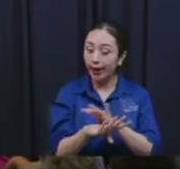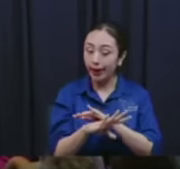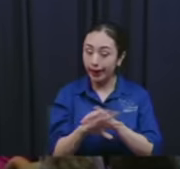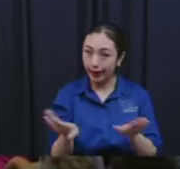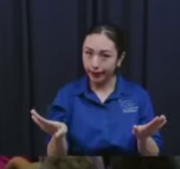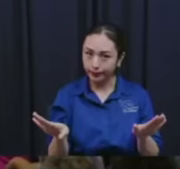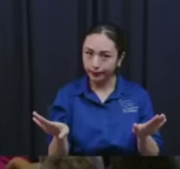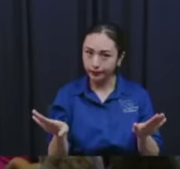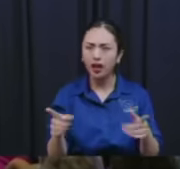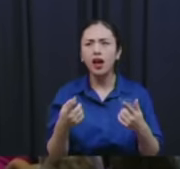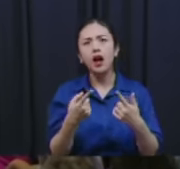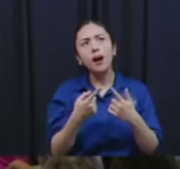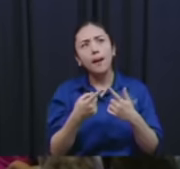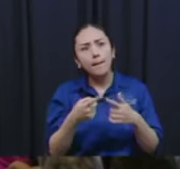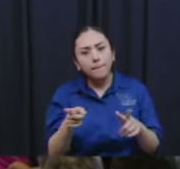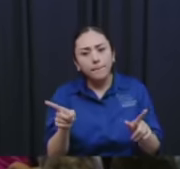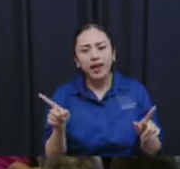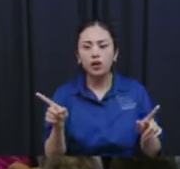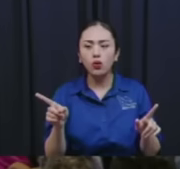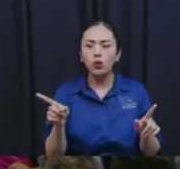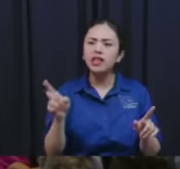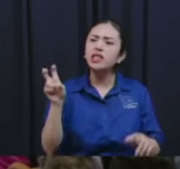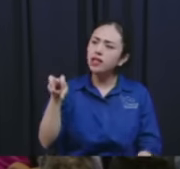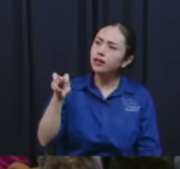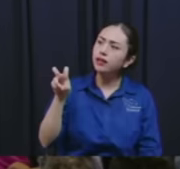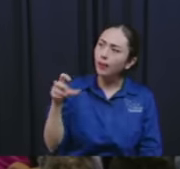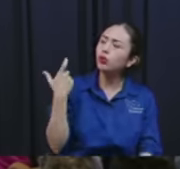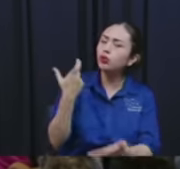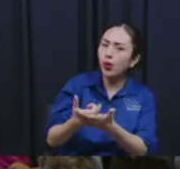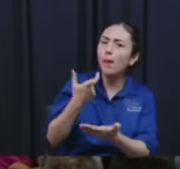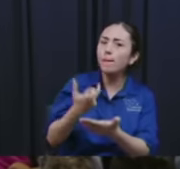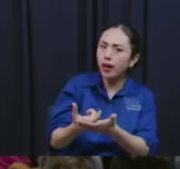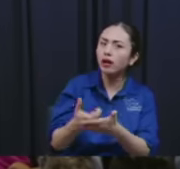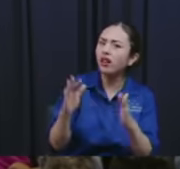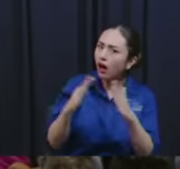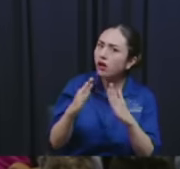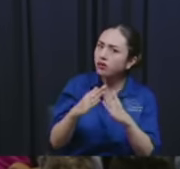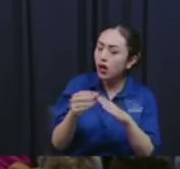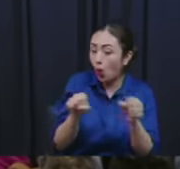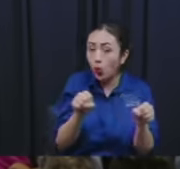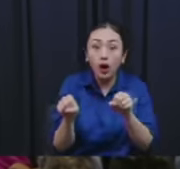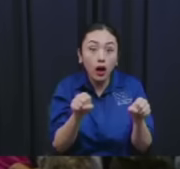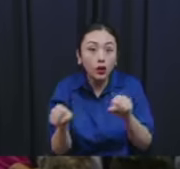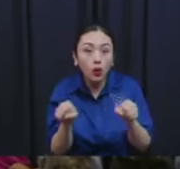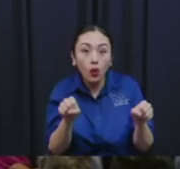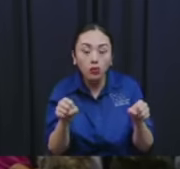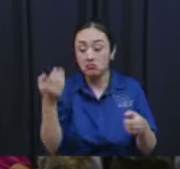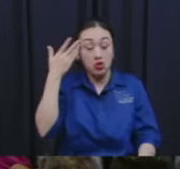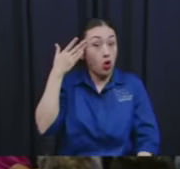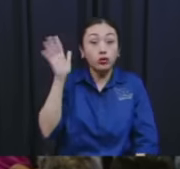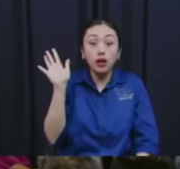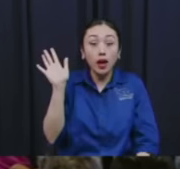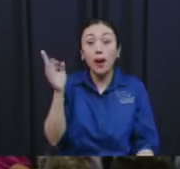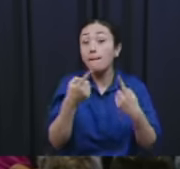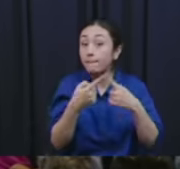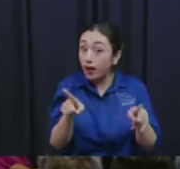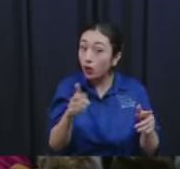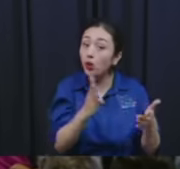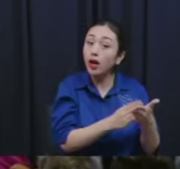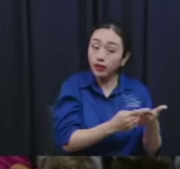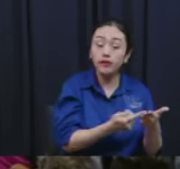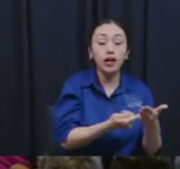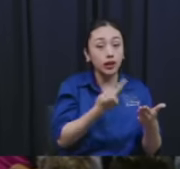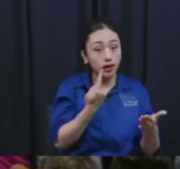empieza Sí hermano pero cómo hace uno para comprar una casa y un carro que cuesta tanto yo no sé cómo va a ser la Biblia dice no va San De